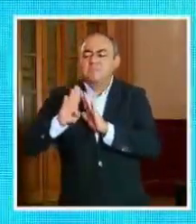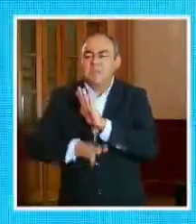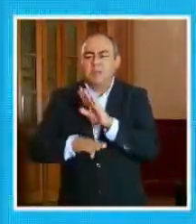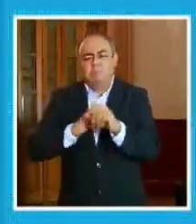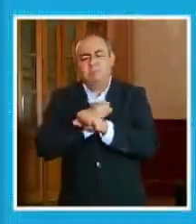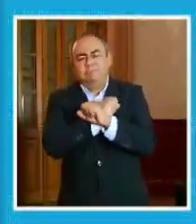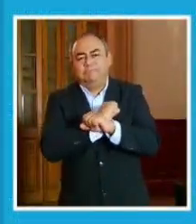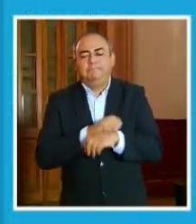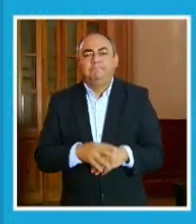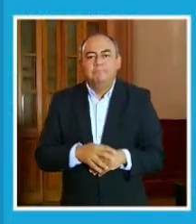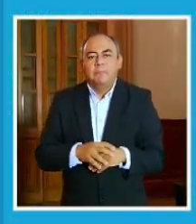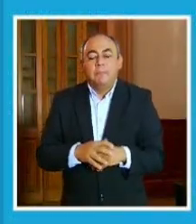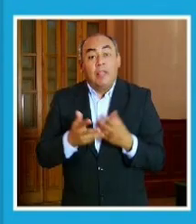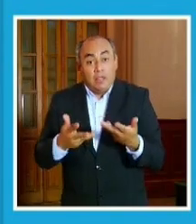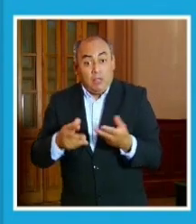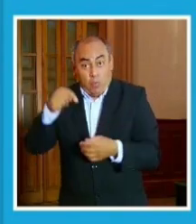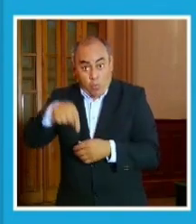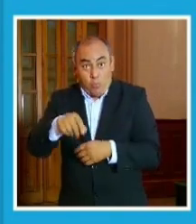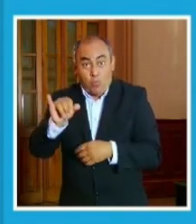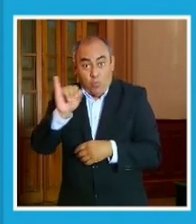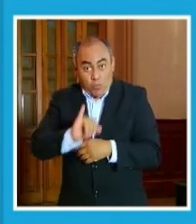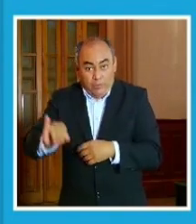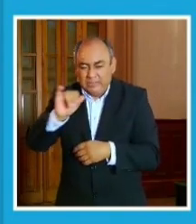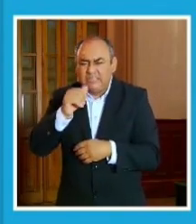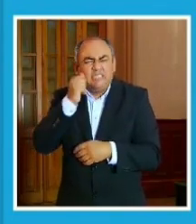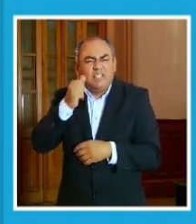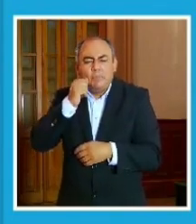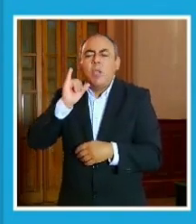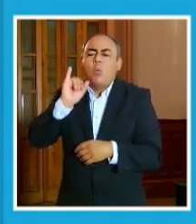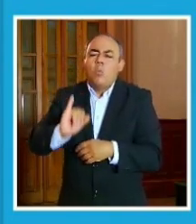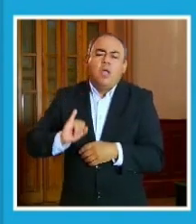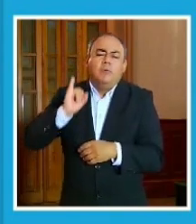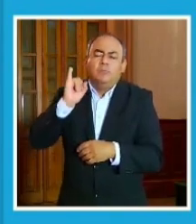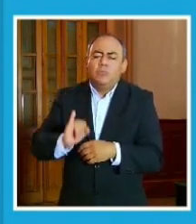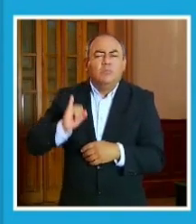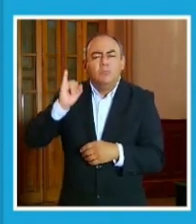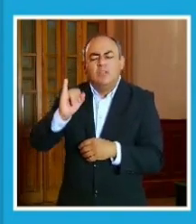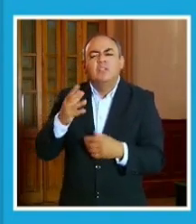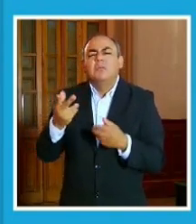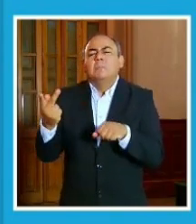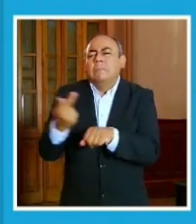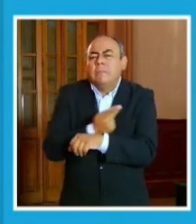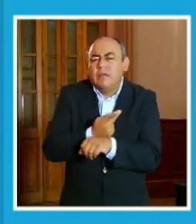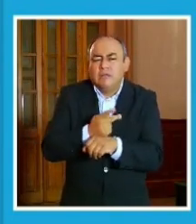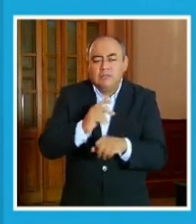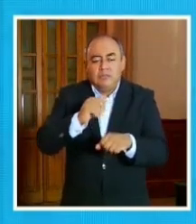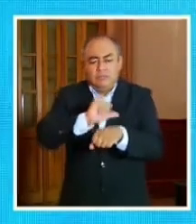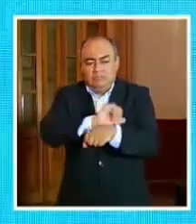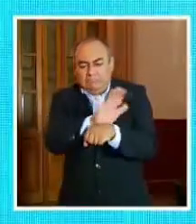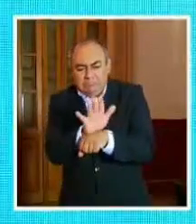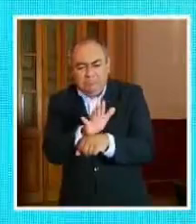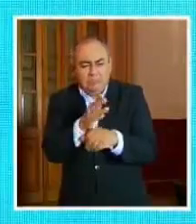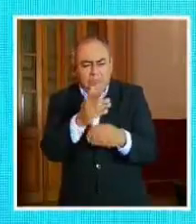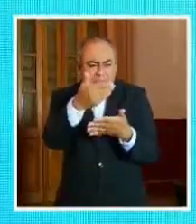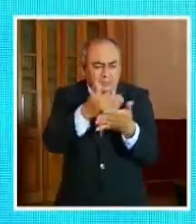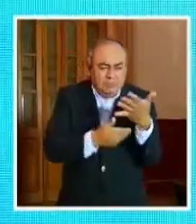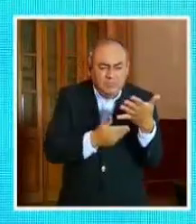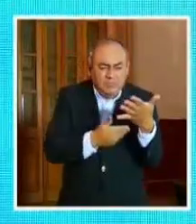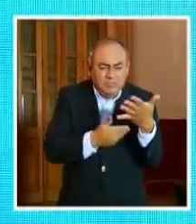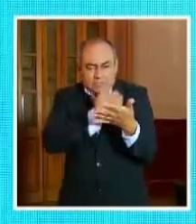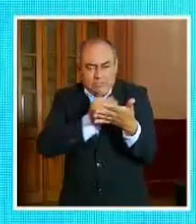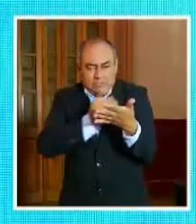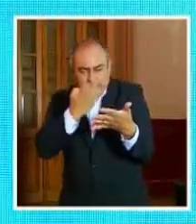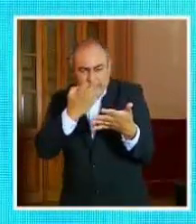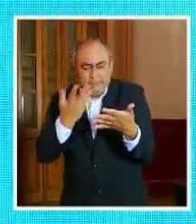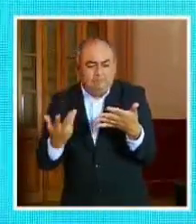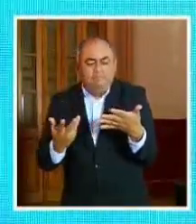jueves analizamos el comportamiento del virus durante la última semana y hacemos este